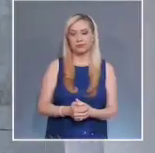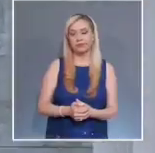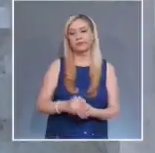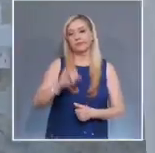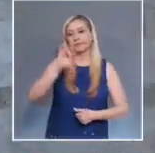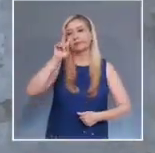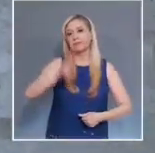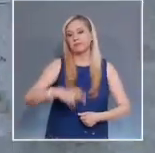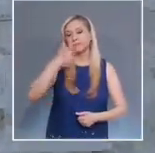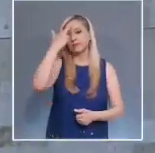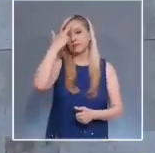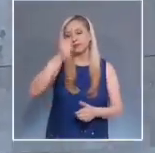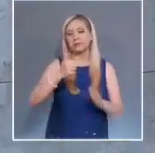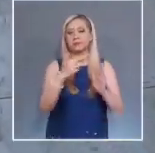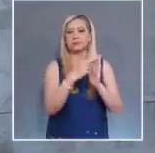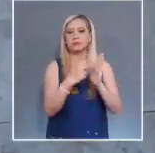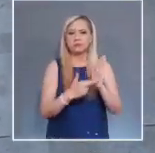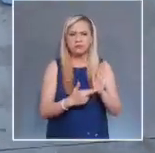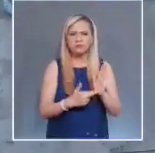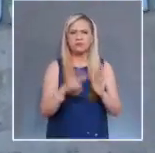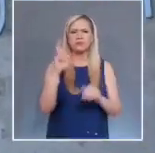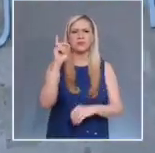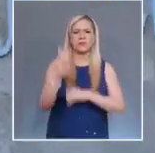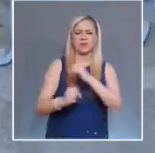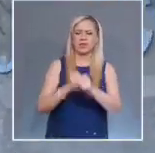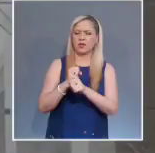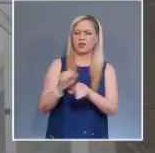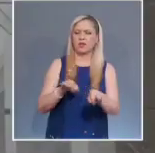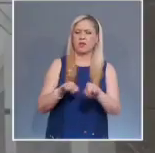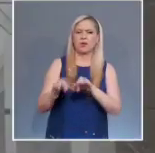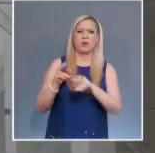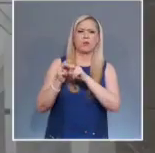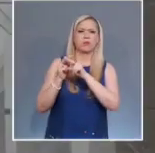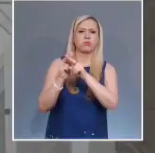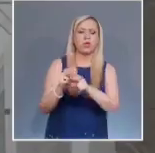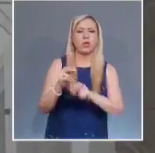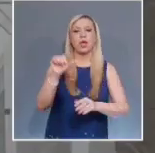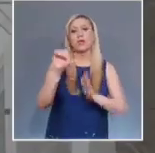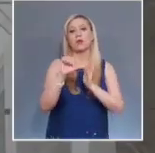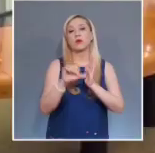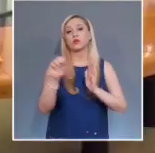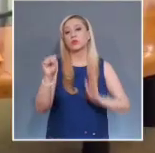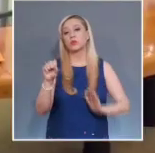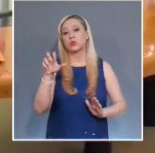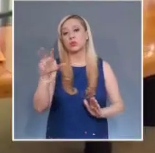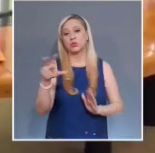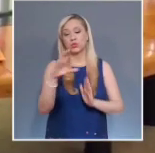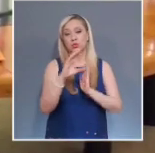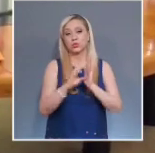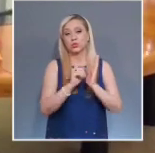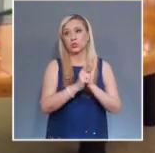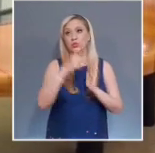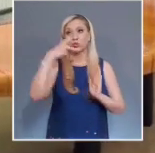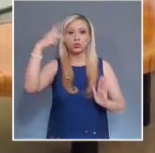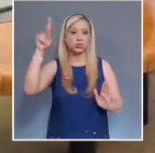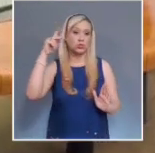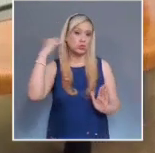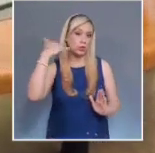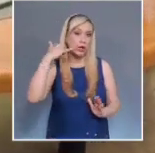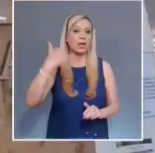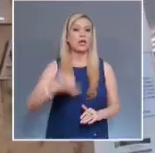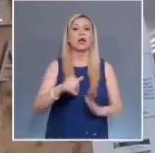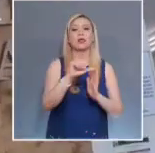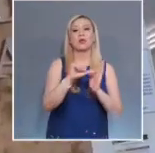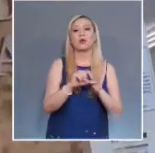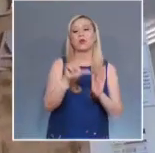que se refieren a los 30 años de servicio, tanto en el artículo 68 de la Constitución de Yucatán y 20 en la Ley Orgánica del Poder